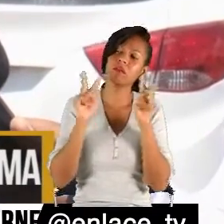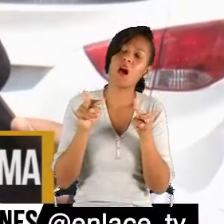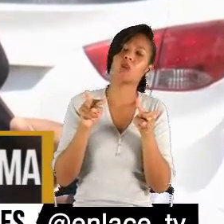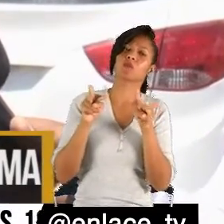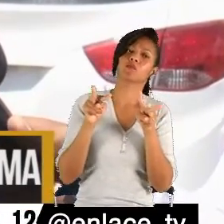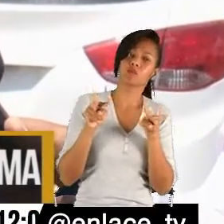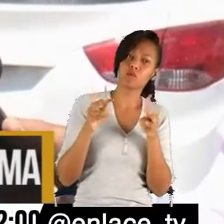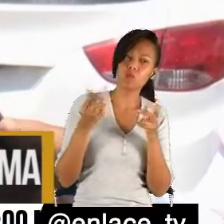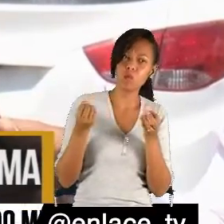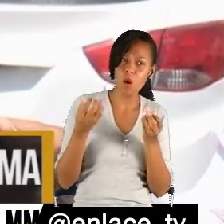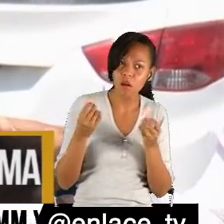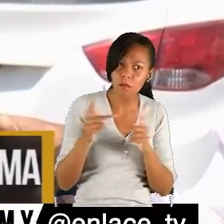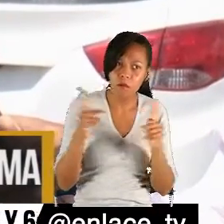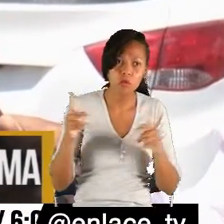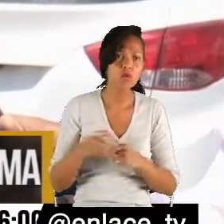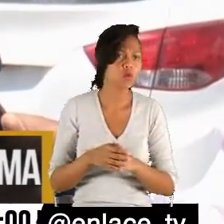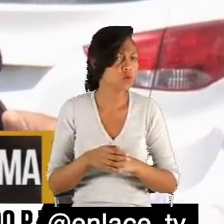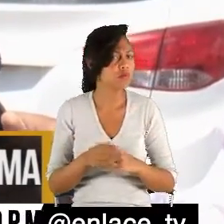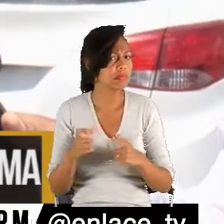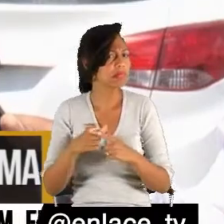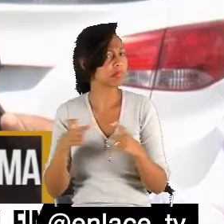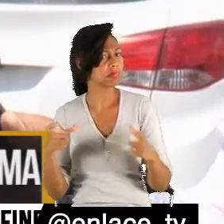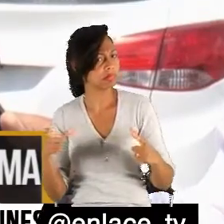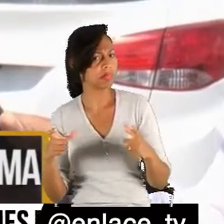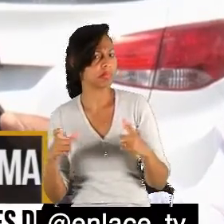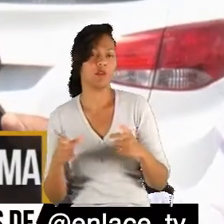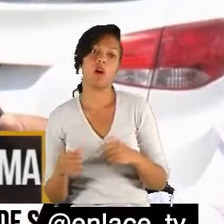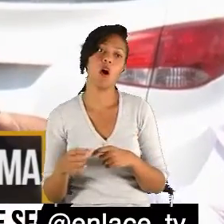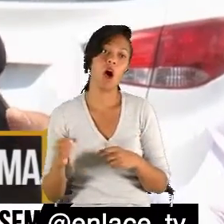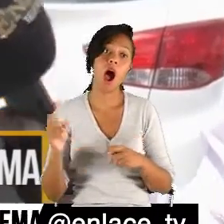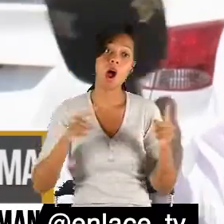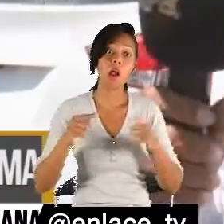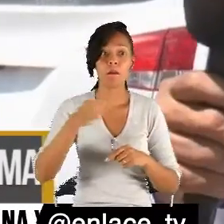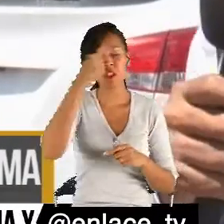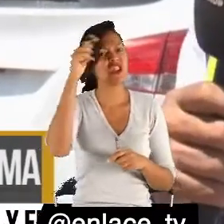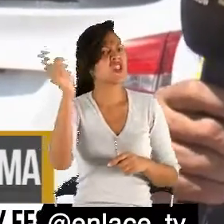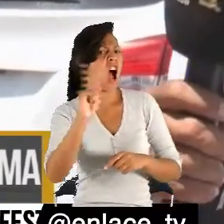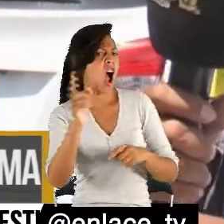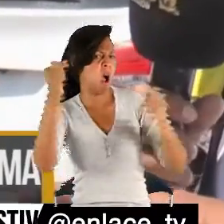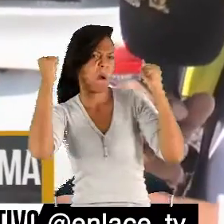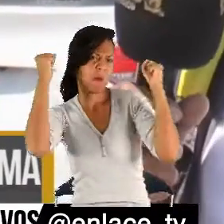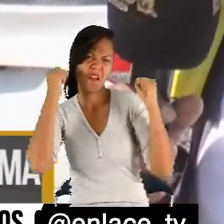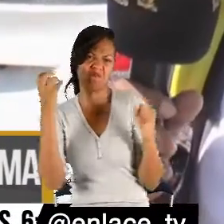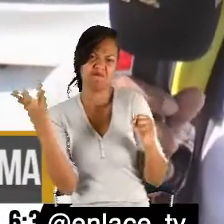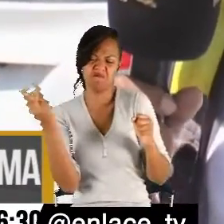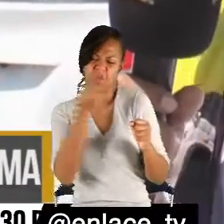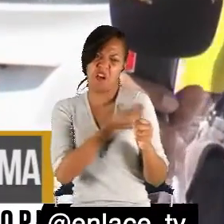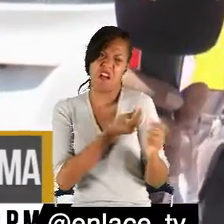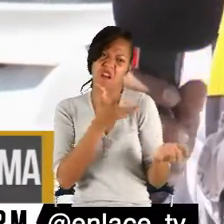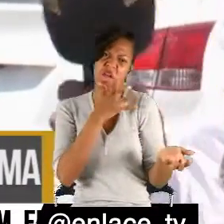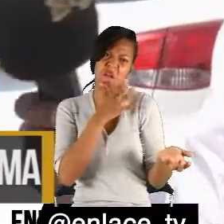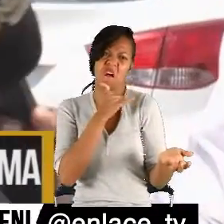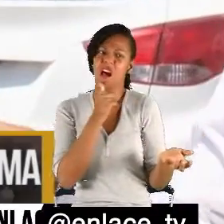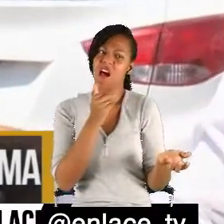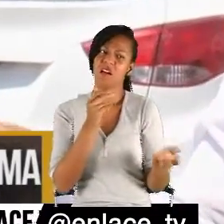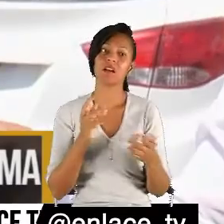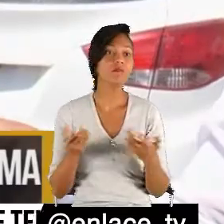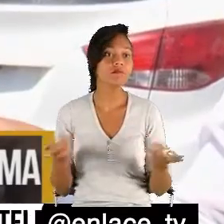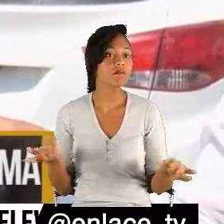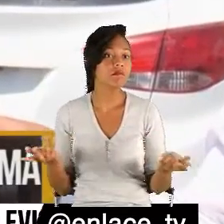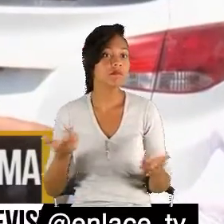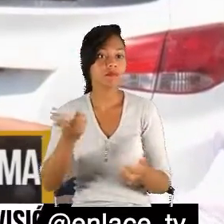porque no nos aparezca este nuevamente con el tal paro no existe finalmente como reciben el respaldo que le brinden los maestros es